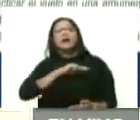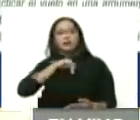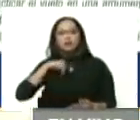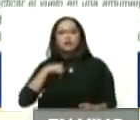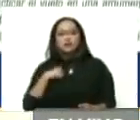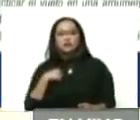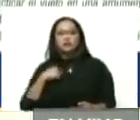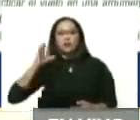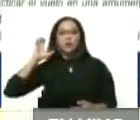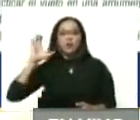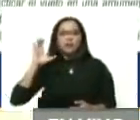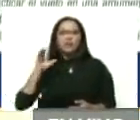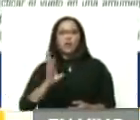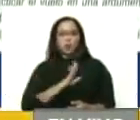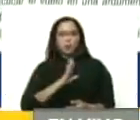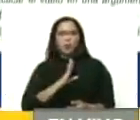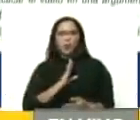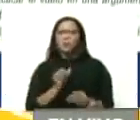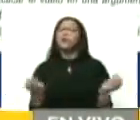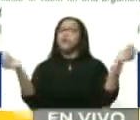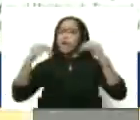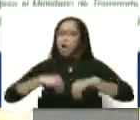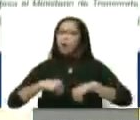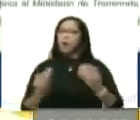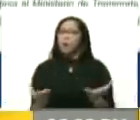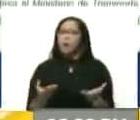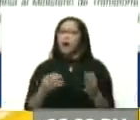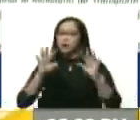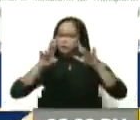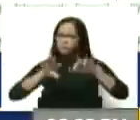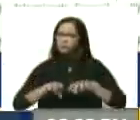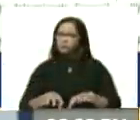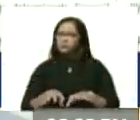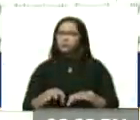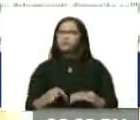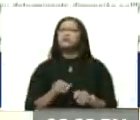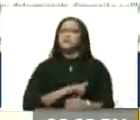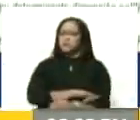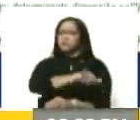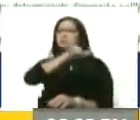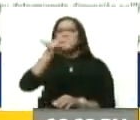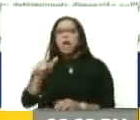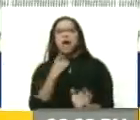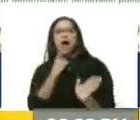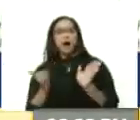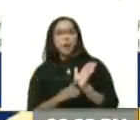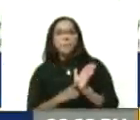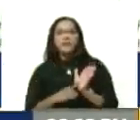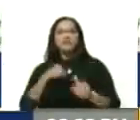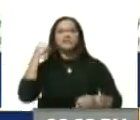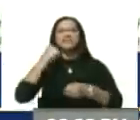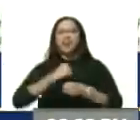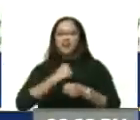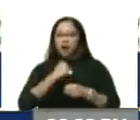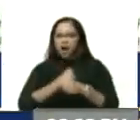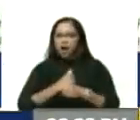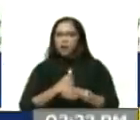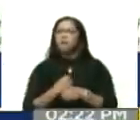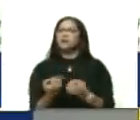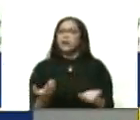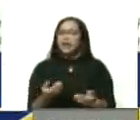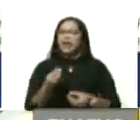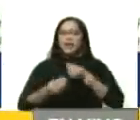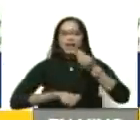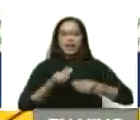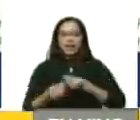un Estado parte del Estatuto de Roma se traslade a cumplir agenda de trabajo, en este caso